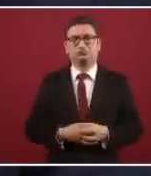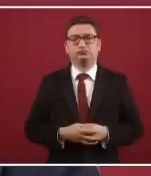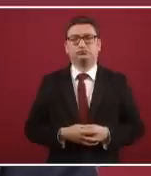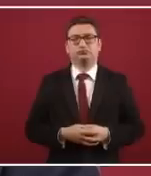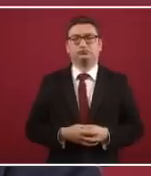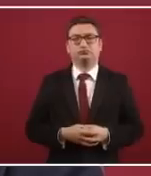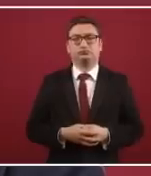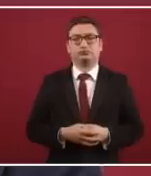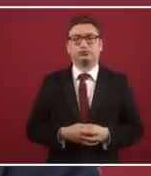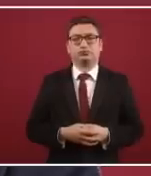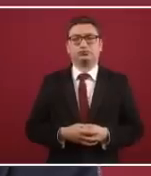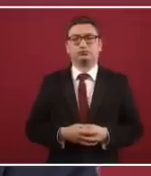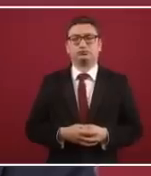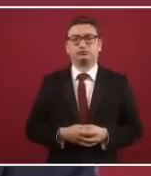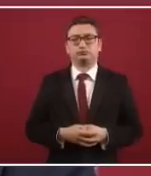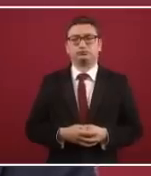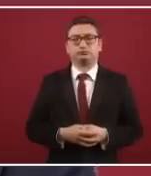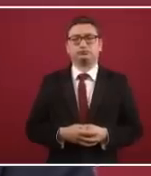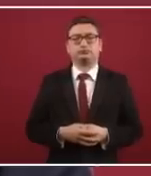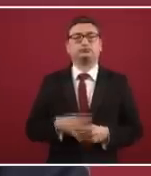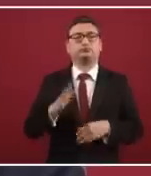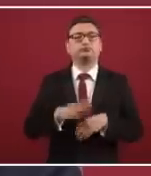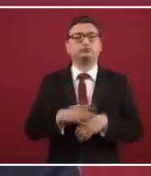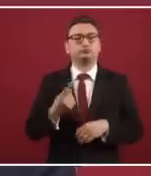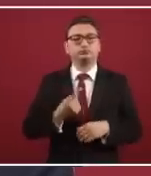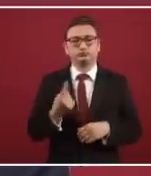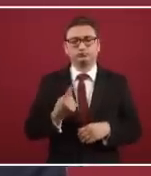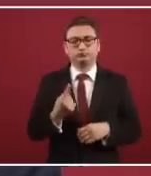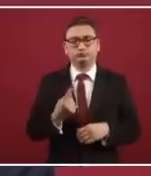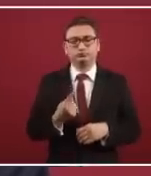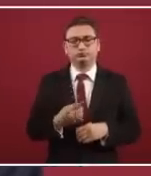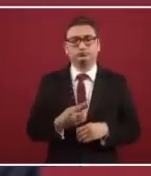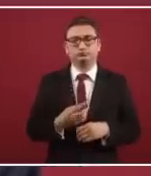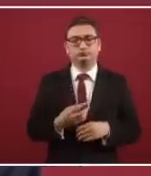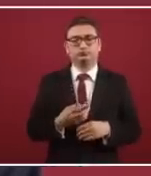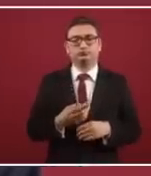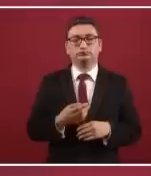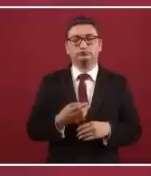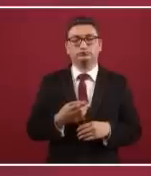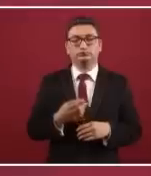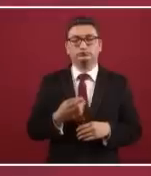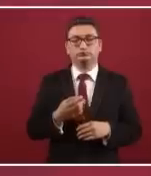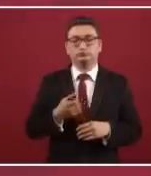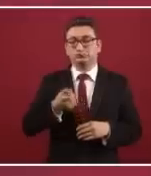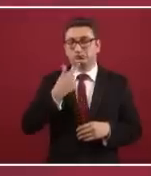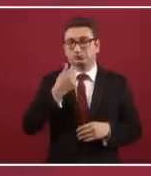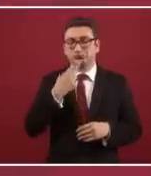porque no hay mucha utilidad.